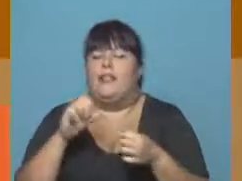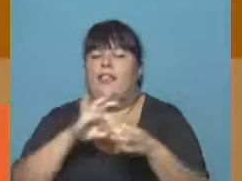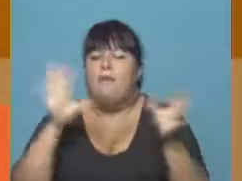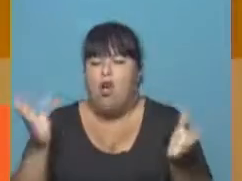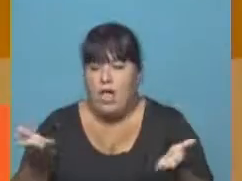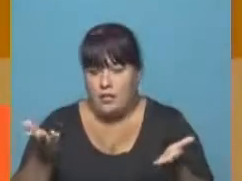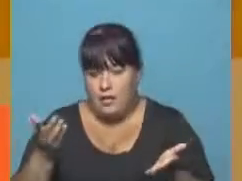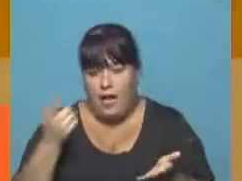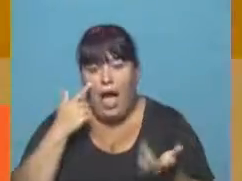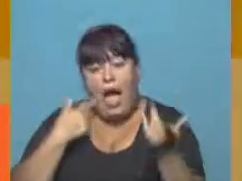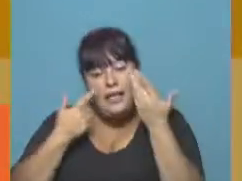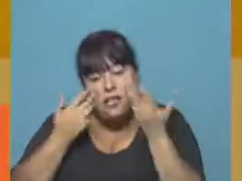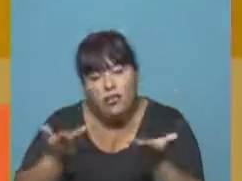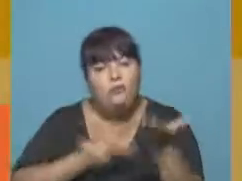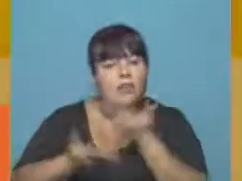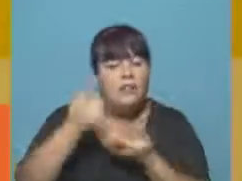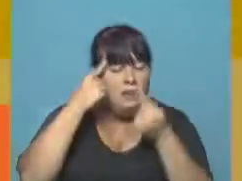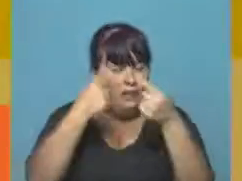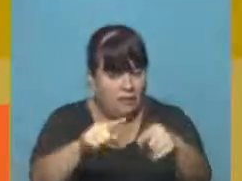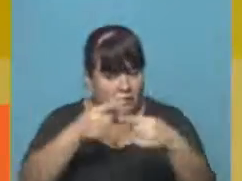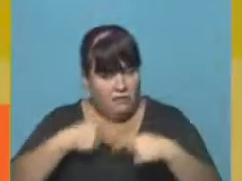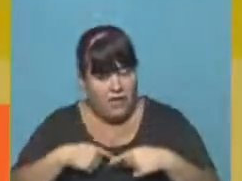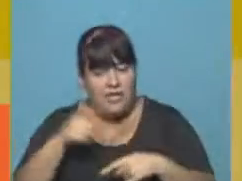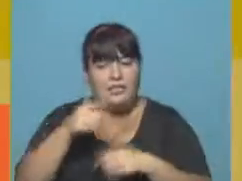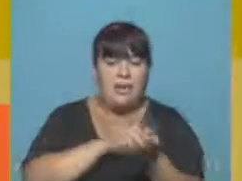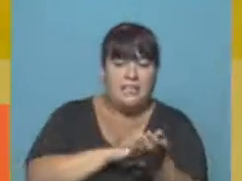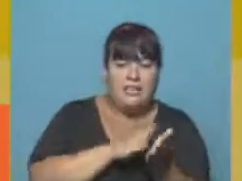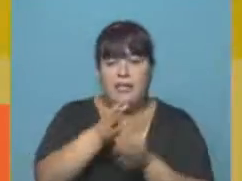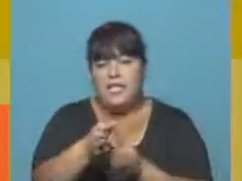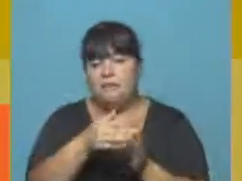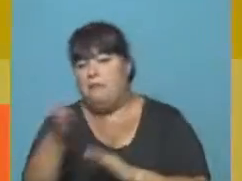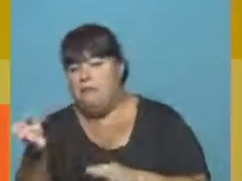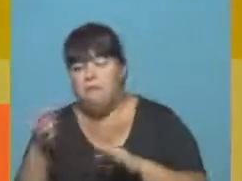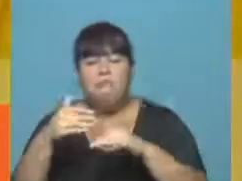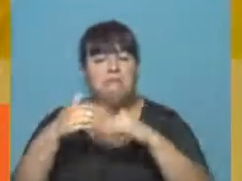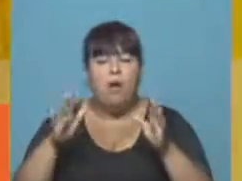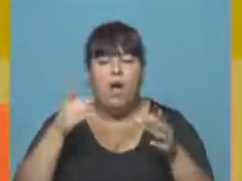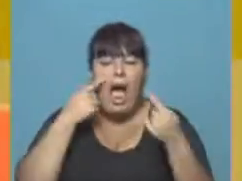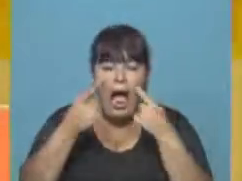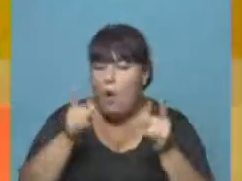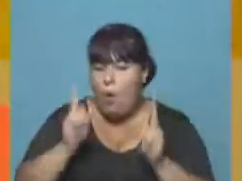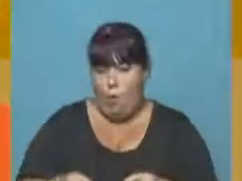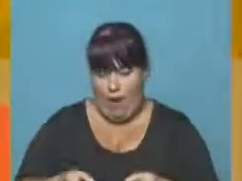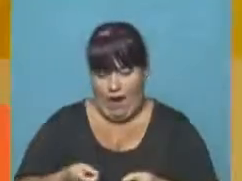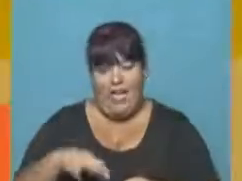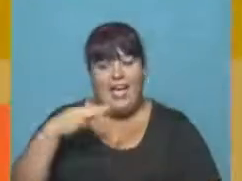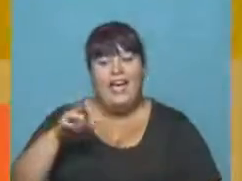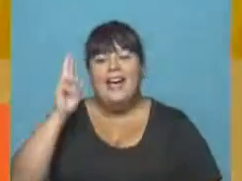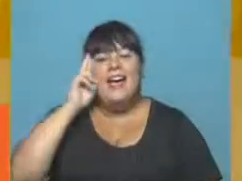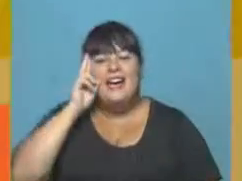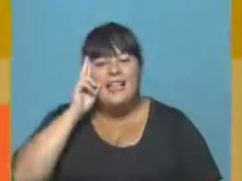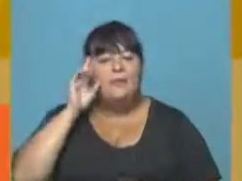democracia? Escuchándonos, que el que piensa más a la izquierda, más al centro, más a la derecha. Es tan respetable como